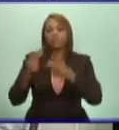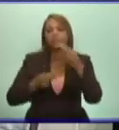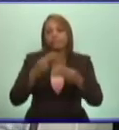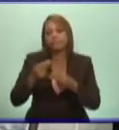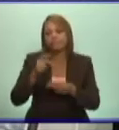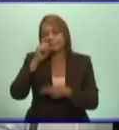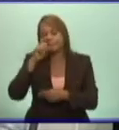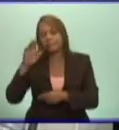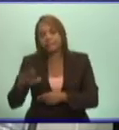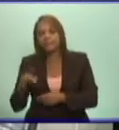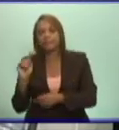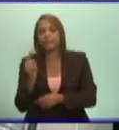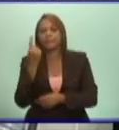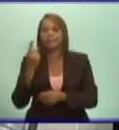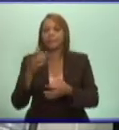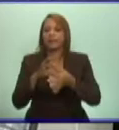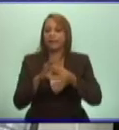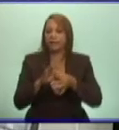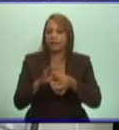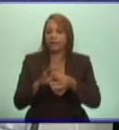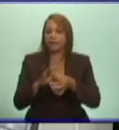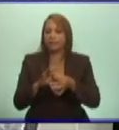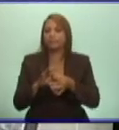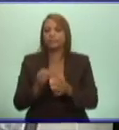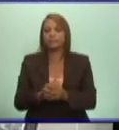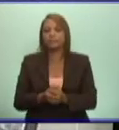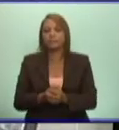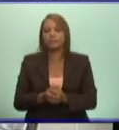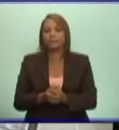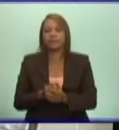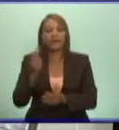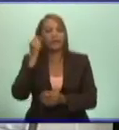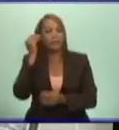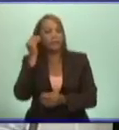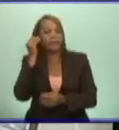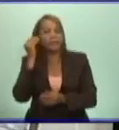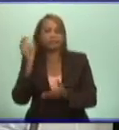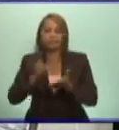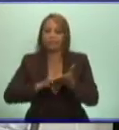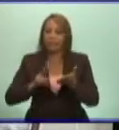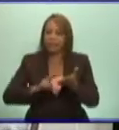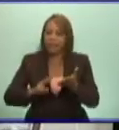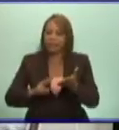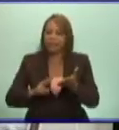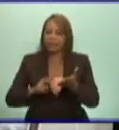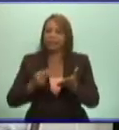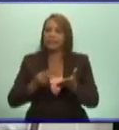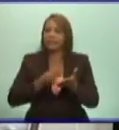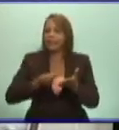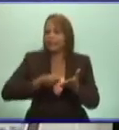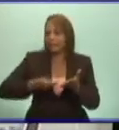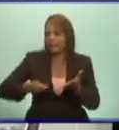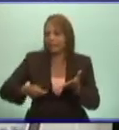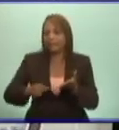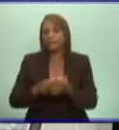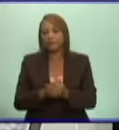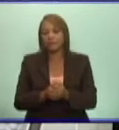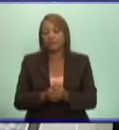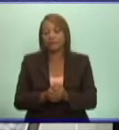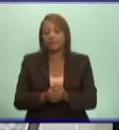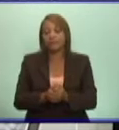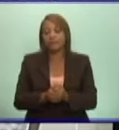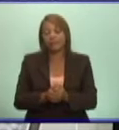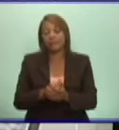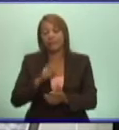que acaban de vencer tu proceso de lectoescritura, acaban de acabar de leer y aprender a escribir, Por tanto, es lógico que es el que más trabajo